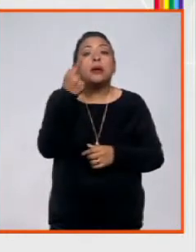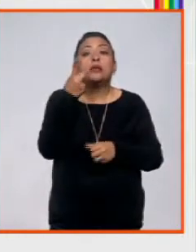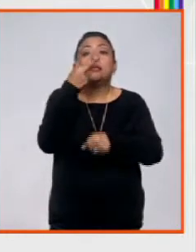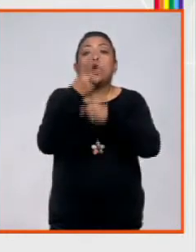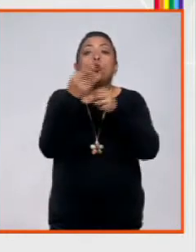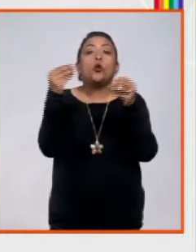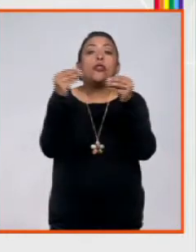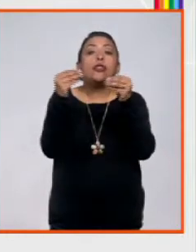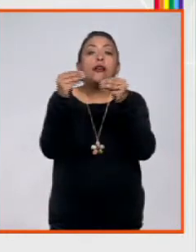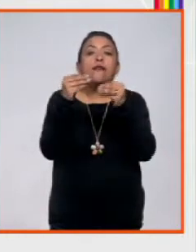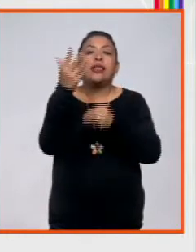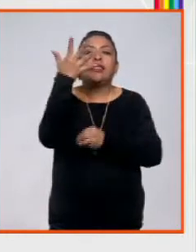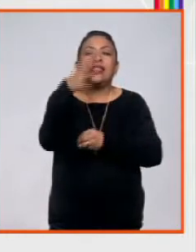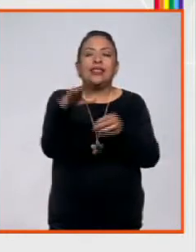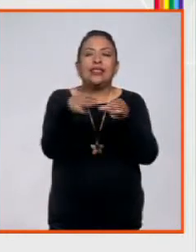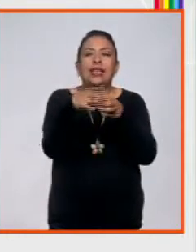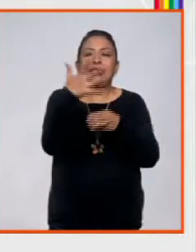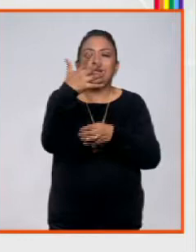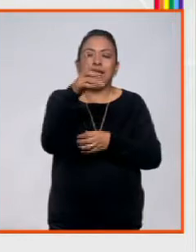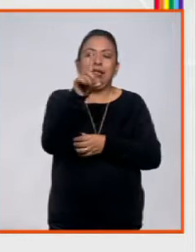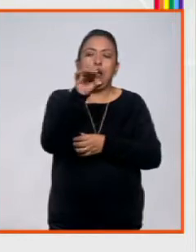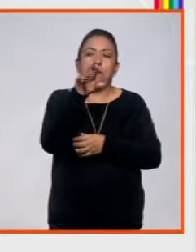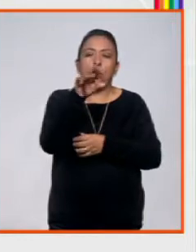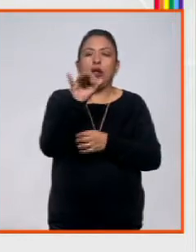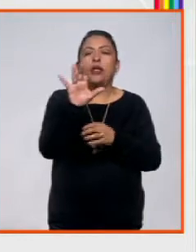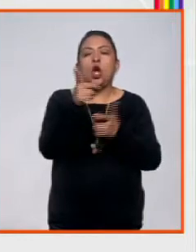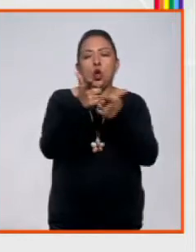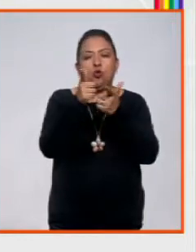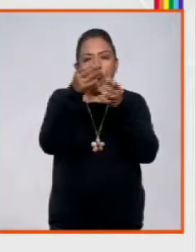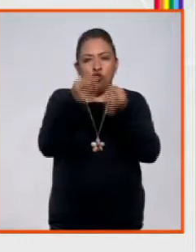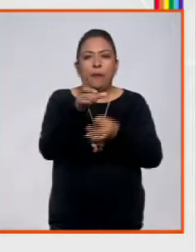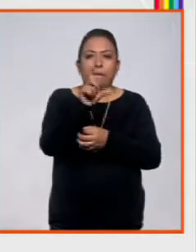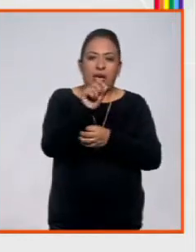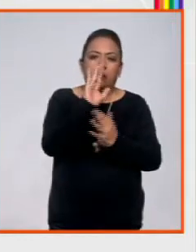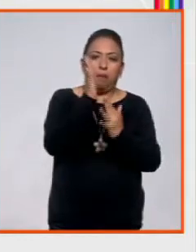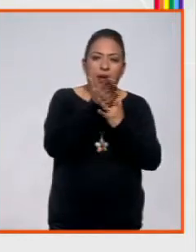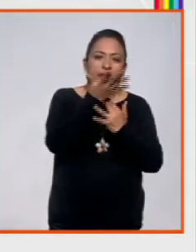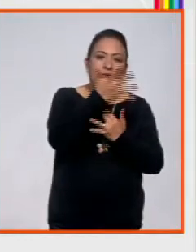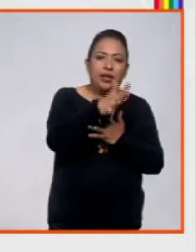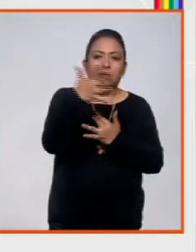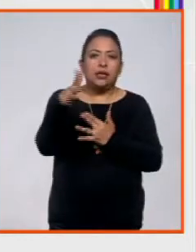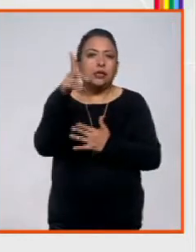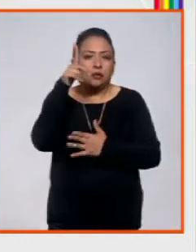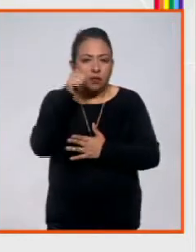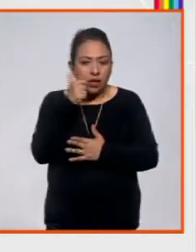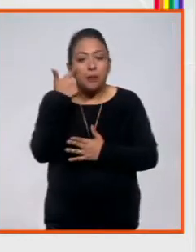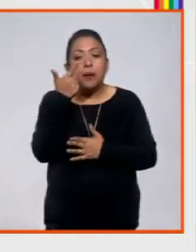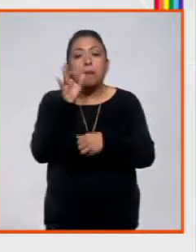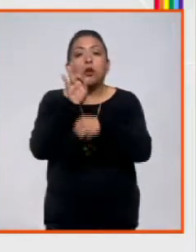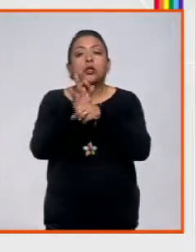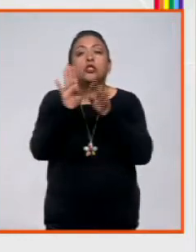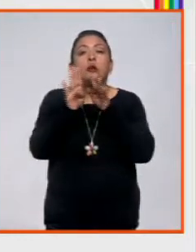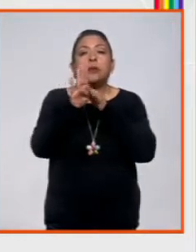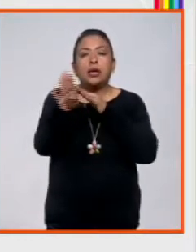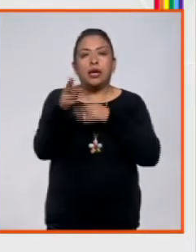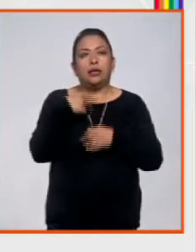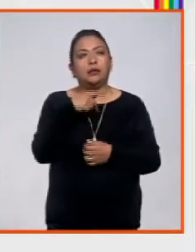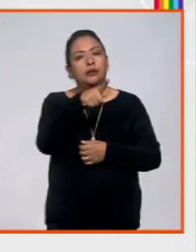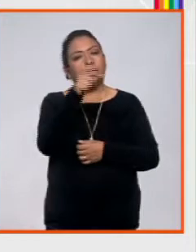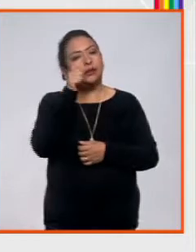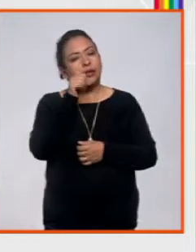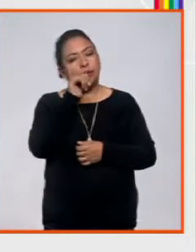debate de los 10 demócratas restantes de este grupo de 20 para ver cómo posicionan el mensaje de protección a migrantes y viernes como